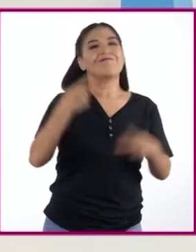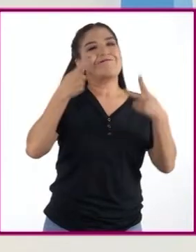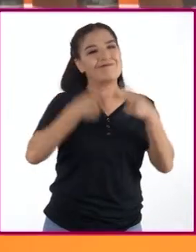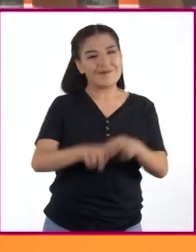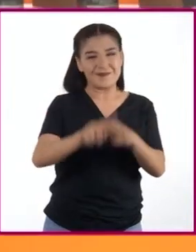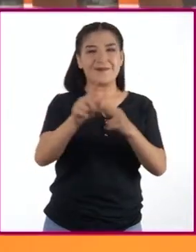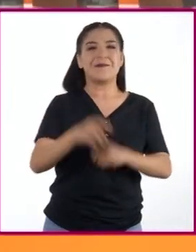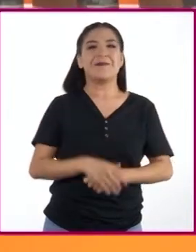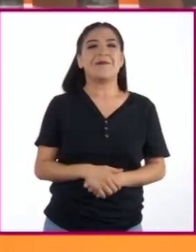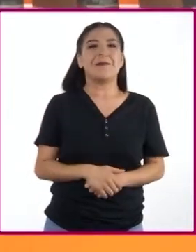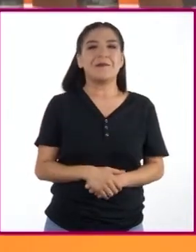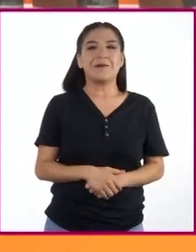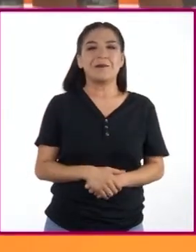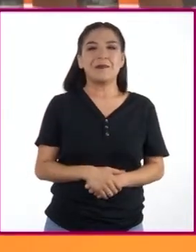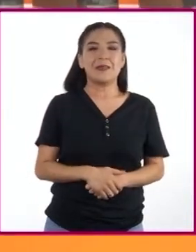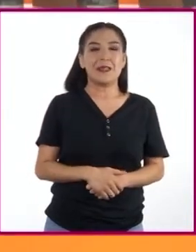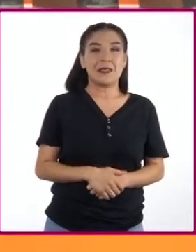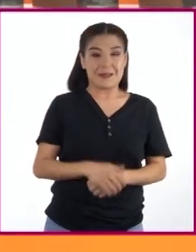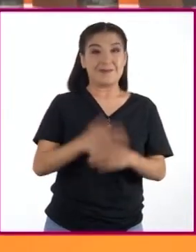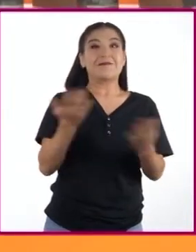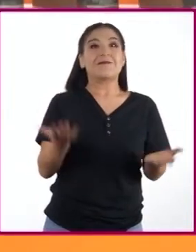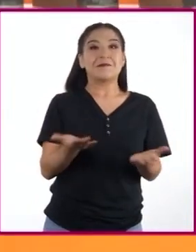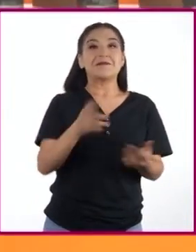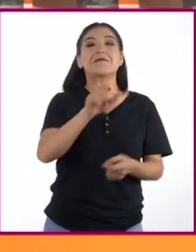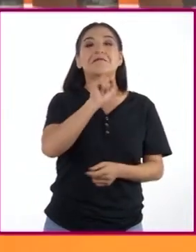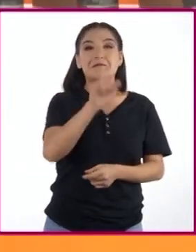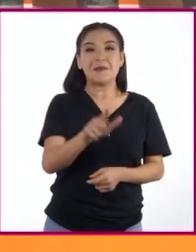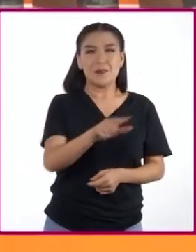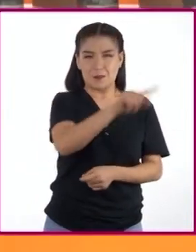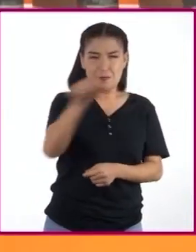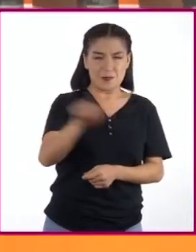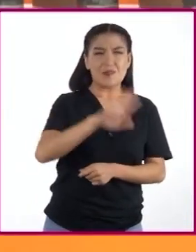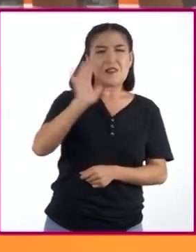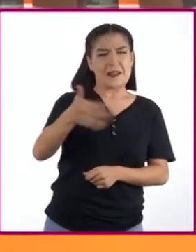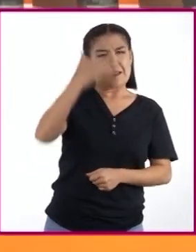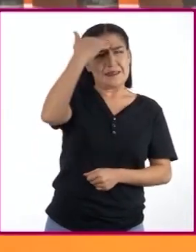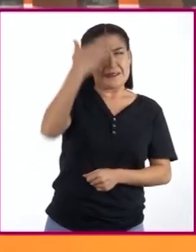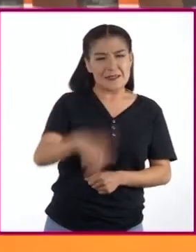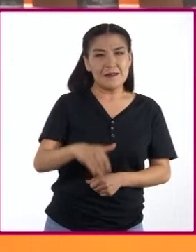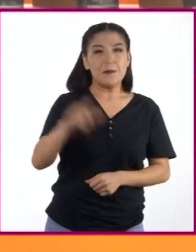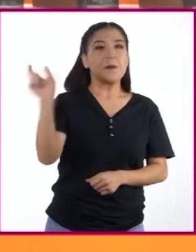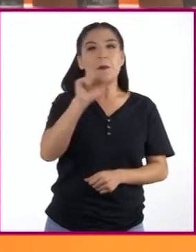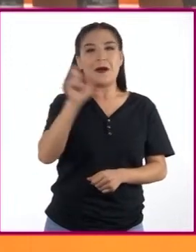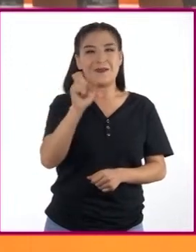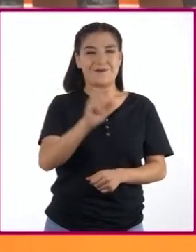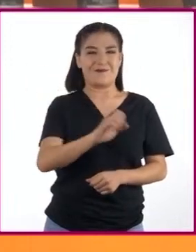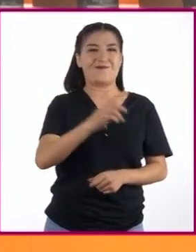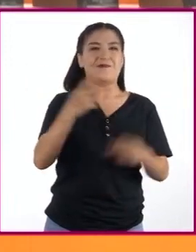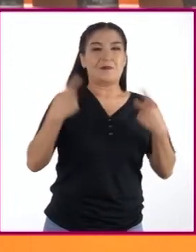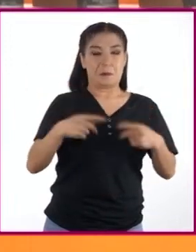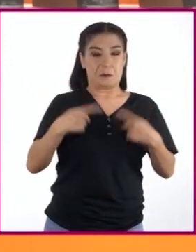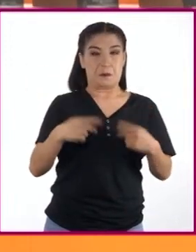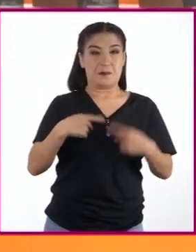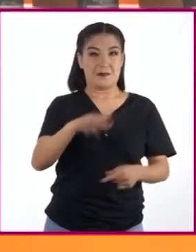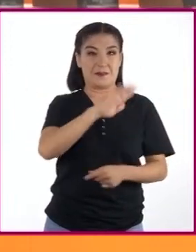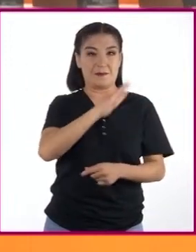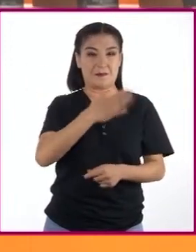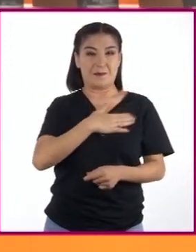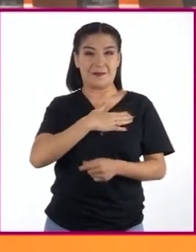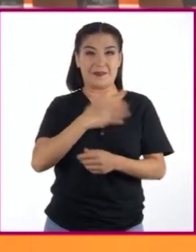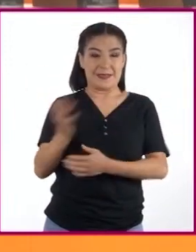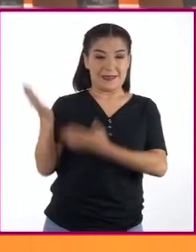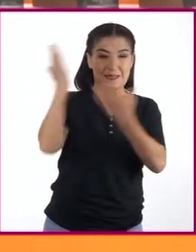comencemos. A propósito, ¿sabían ustedes que cuando los españoles llegaron a